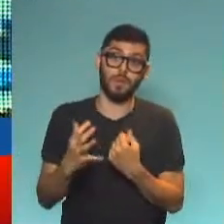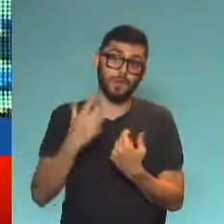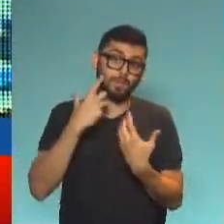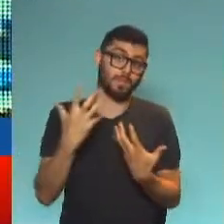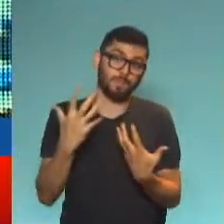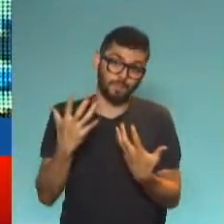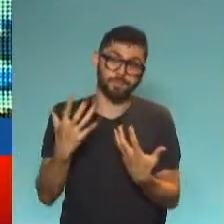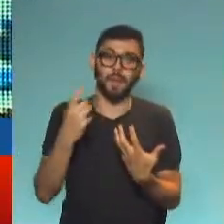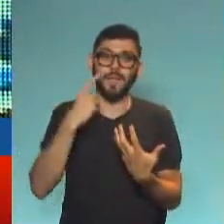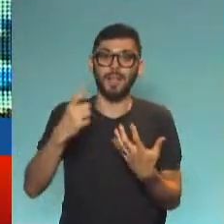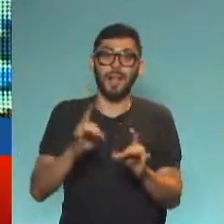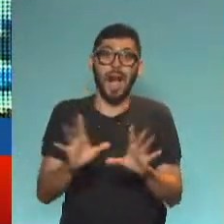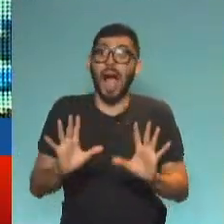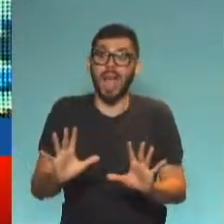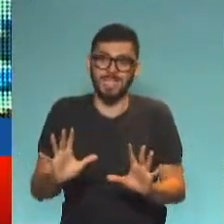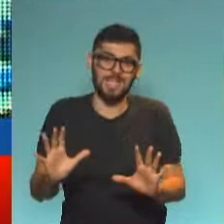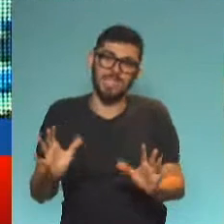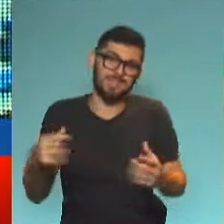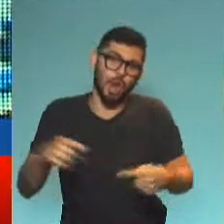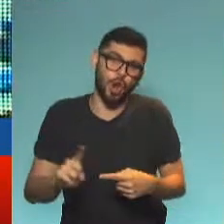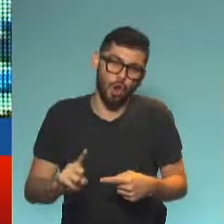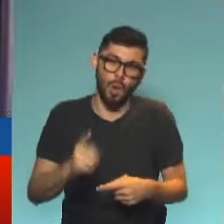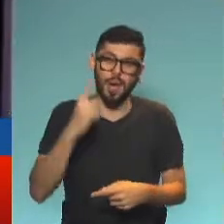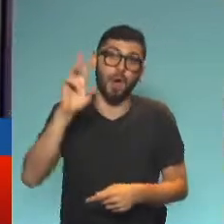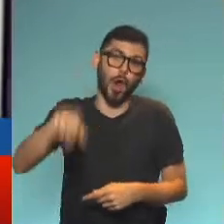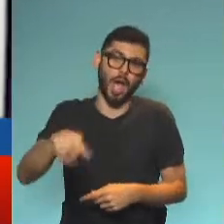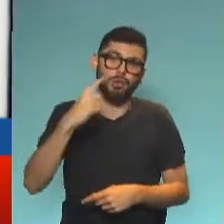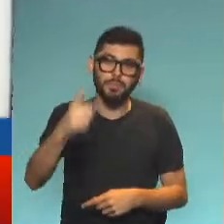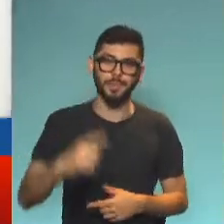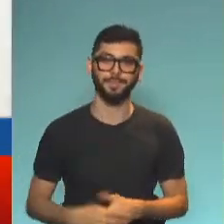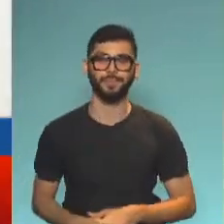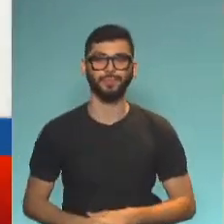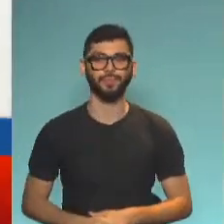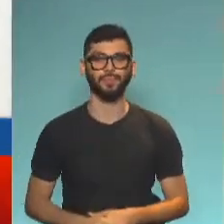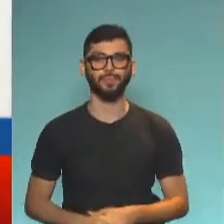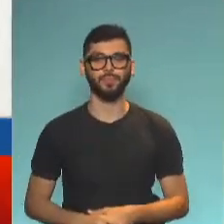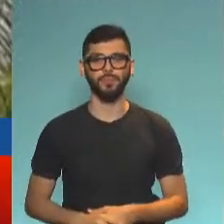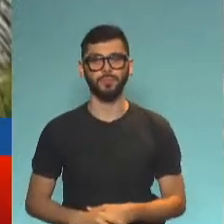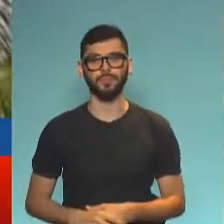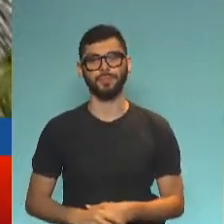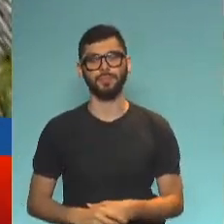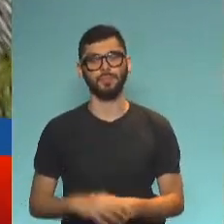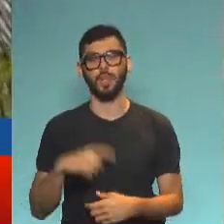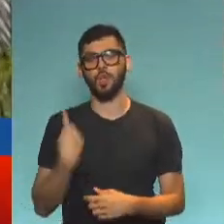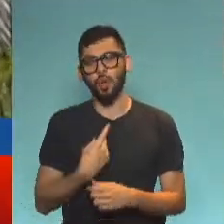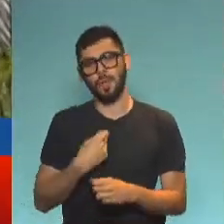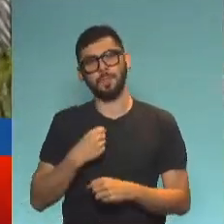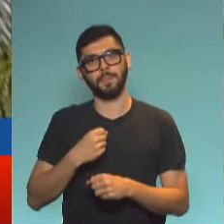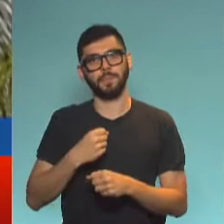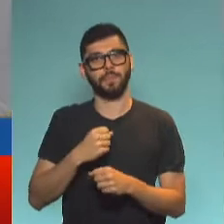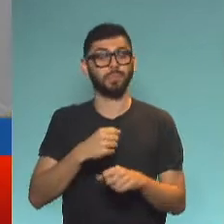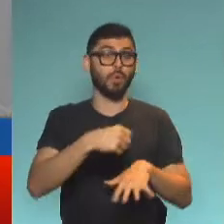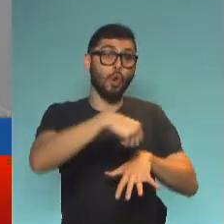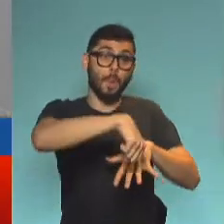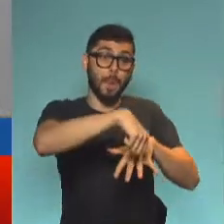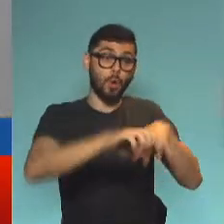Con tantos casos no se podía jugar la Copa América en Argentina. Lo que se trabajó fue con las autoridades de la